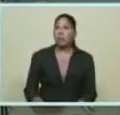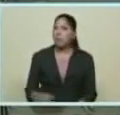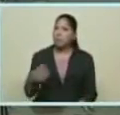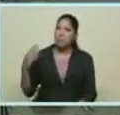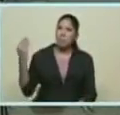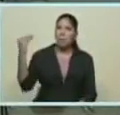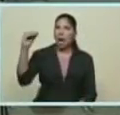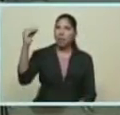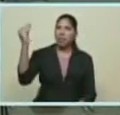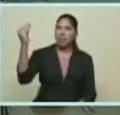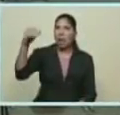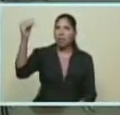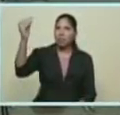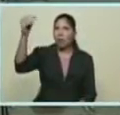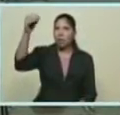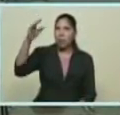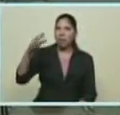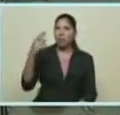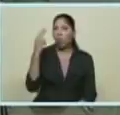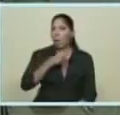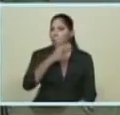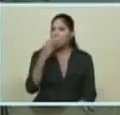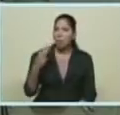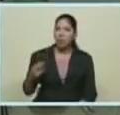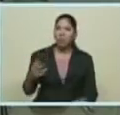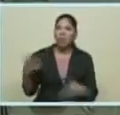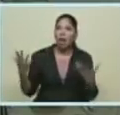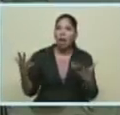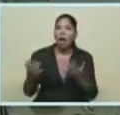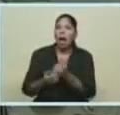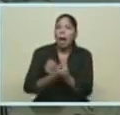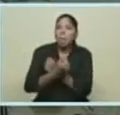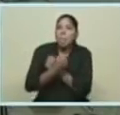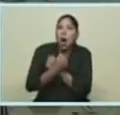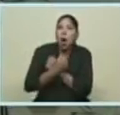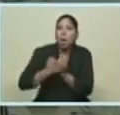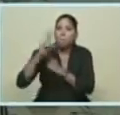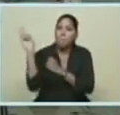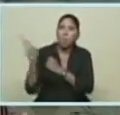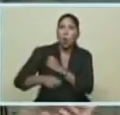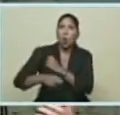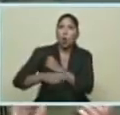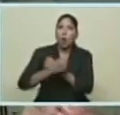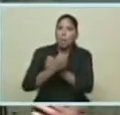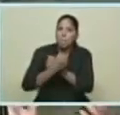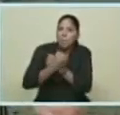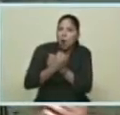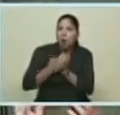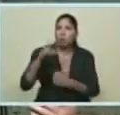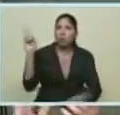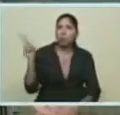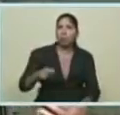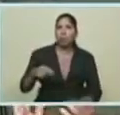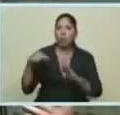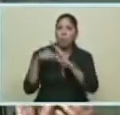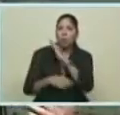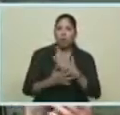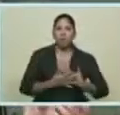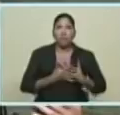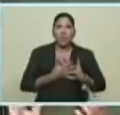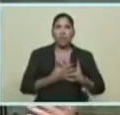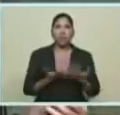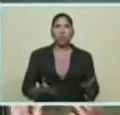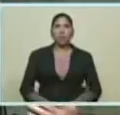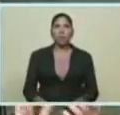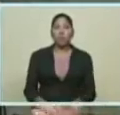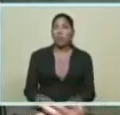allá, más allá del compromiso. Esto es amor puro por la patria. Esto es pasión bolivariana, la